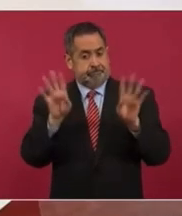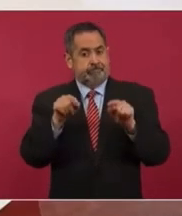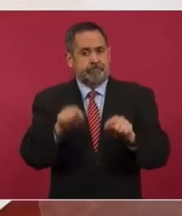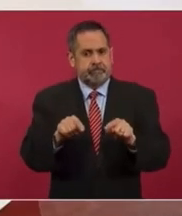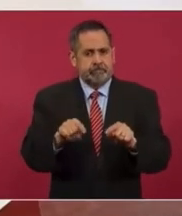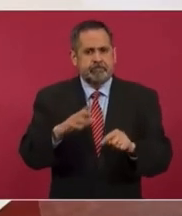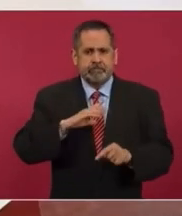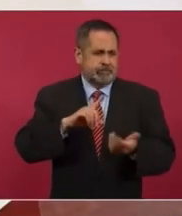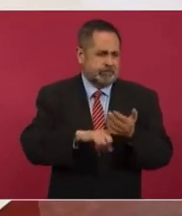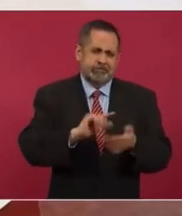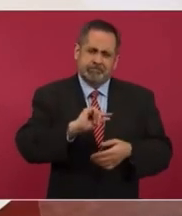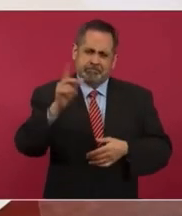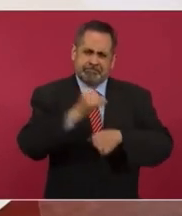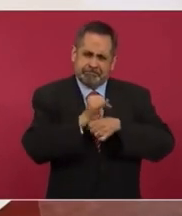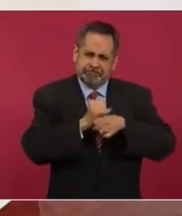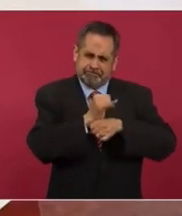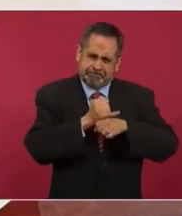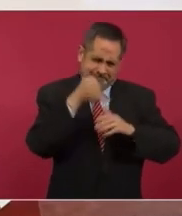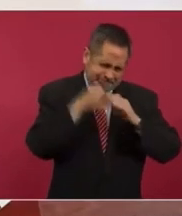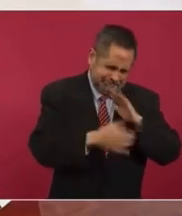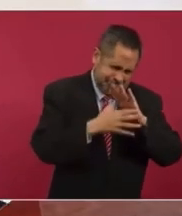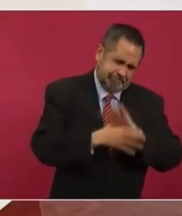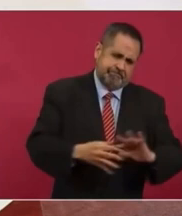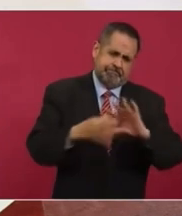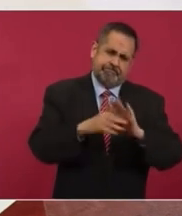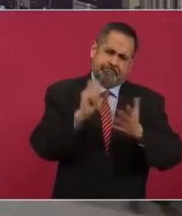Hay especialistas que han